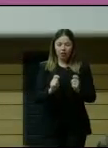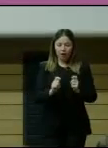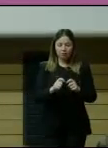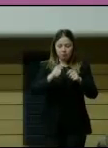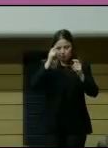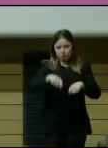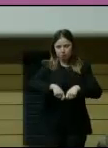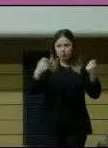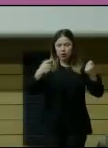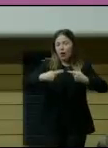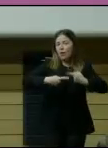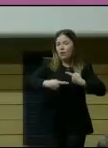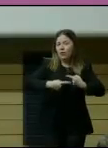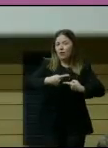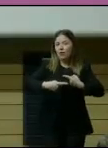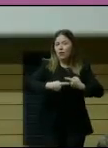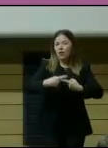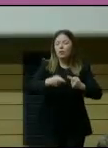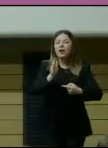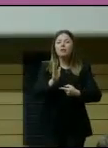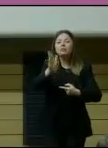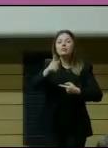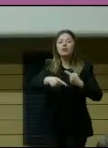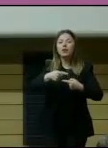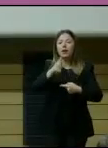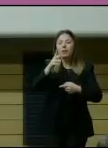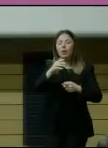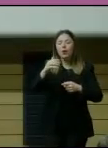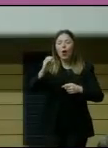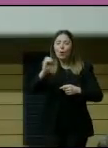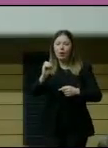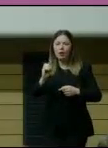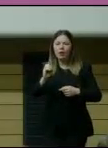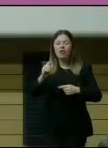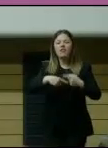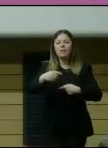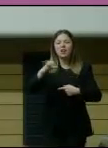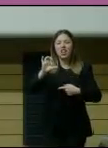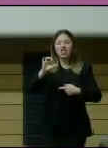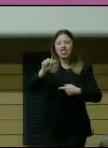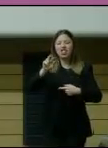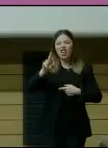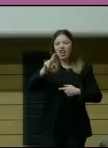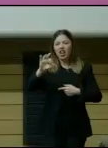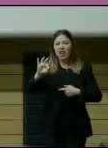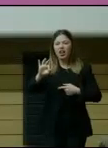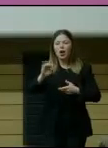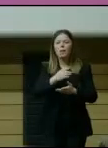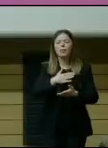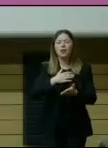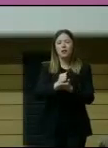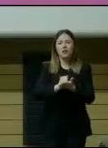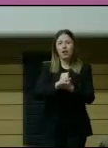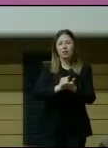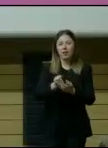emocional. Una familia multimillonaria señalada por la epidemia de opiáceos, la familia Shackler, de propietarios de Podifarma, que la tuvieron